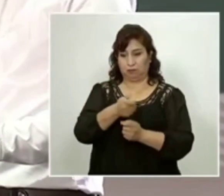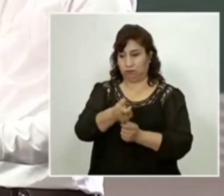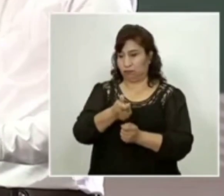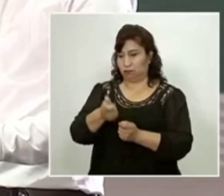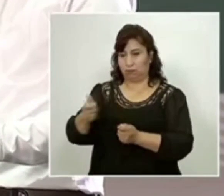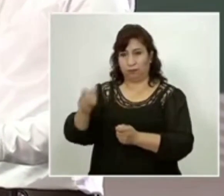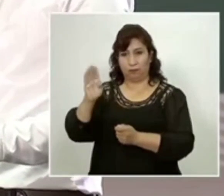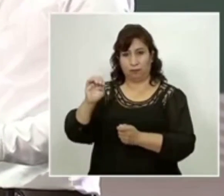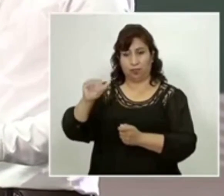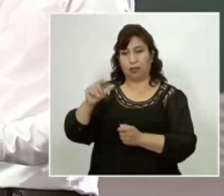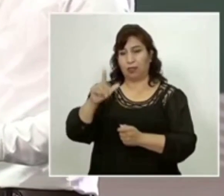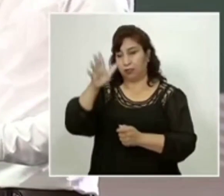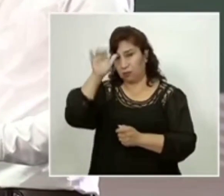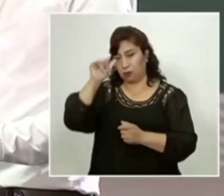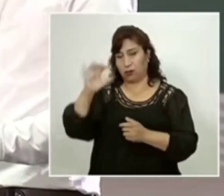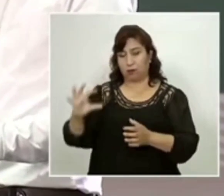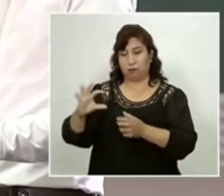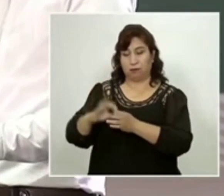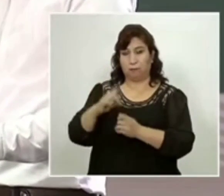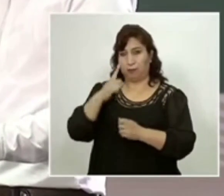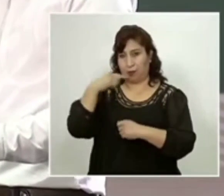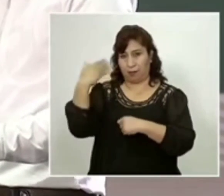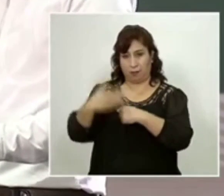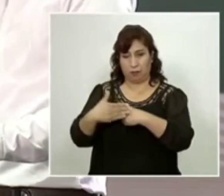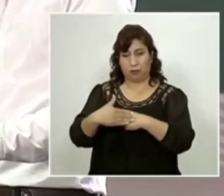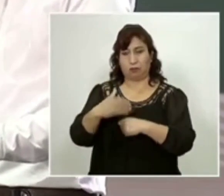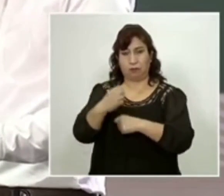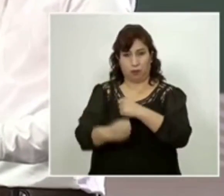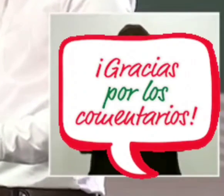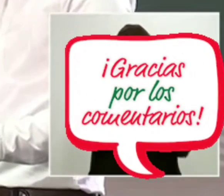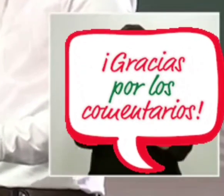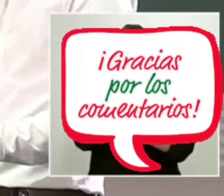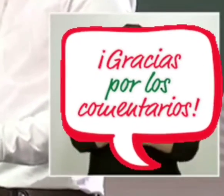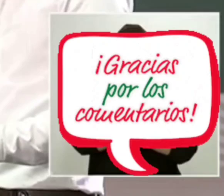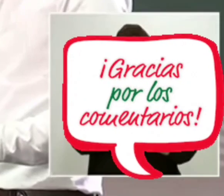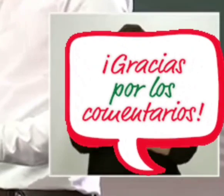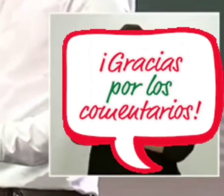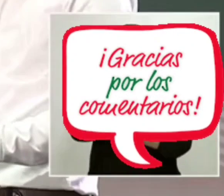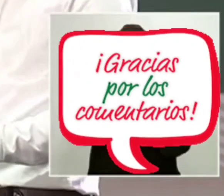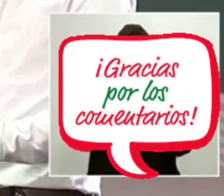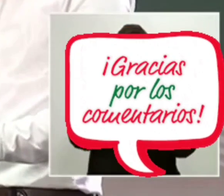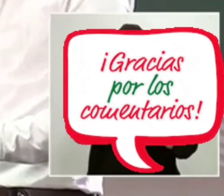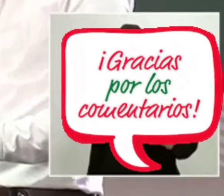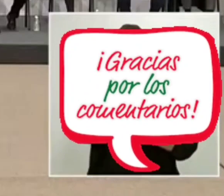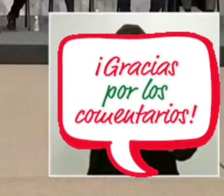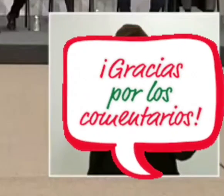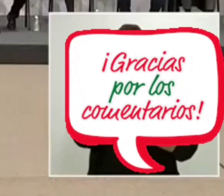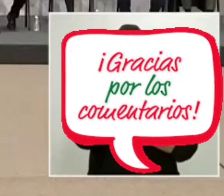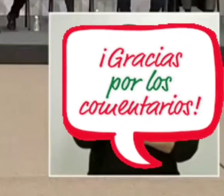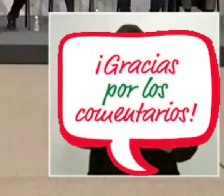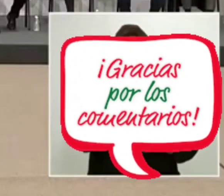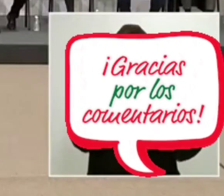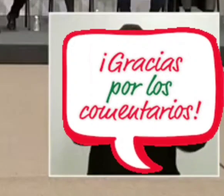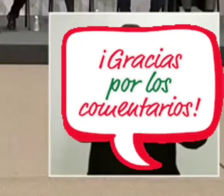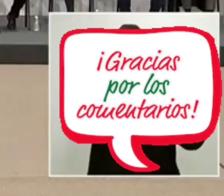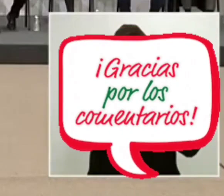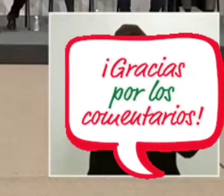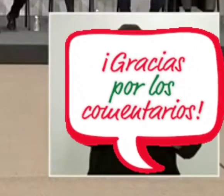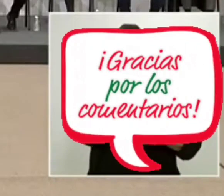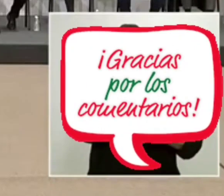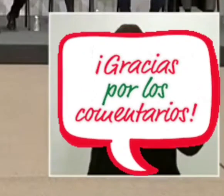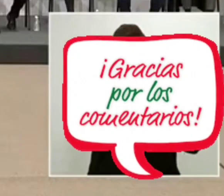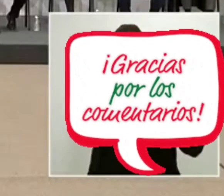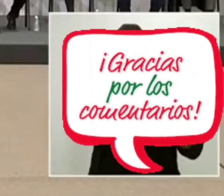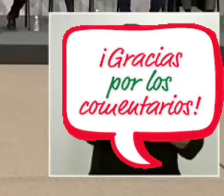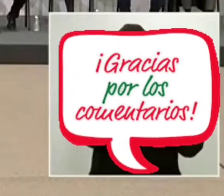incrementarán acorde a la inflación para el próximo año. Por medio del programa La Escuela es Nuestra, se ha entregado de manera directa el